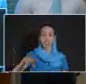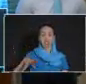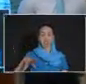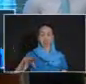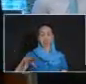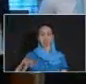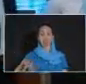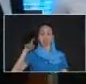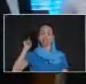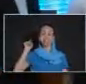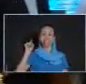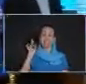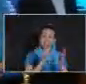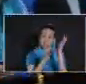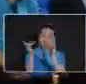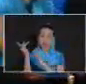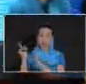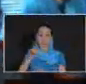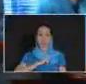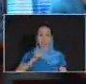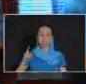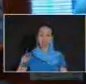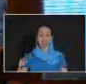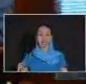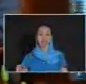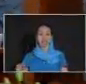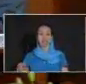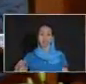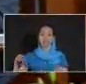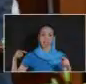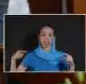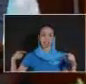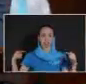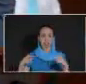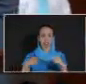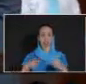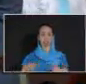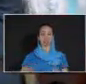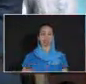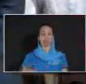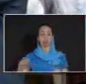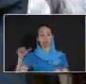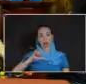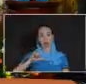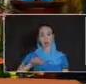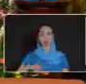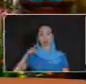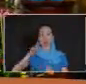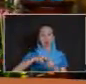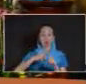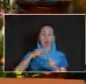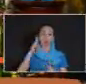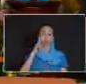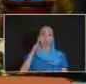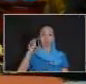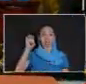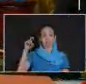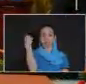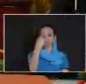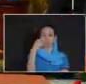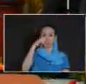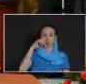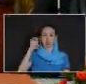Era el antídoto. Vemos a un Esteban que cuando lo están apedreando está bendiciendo a los que lo están